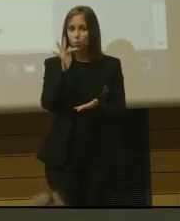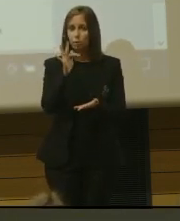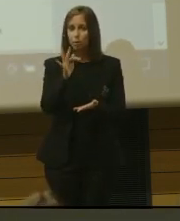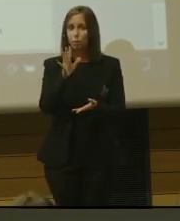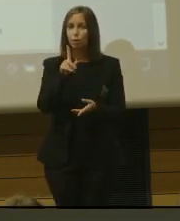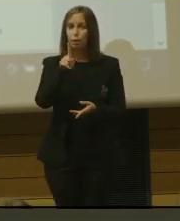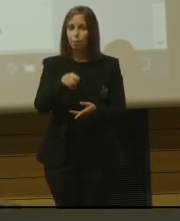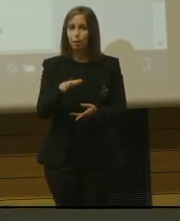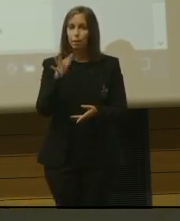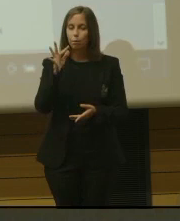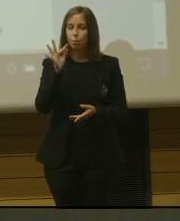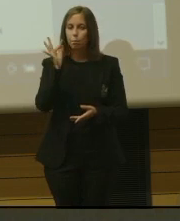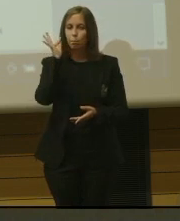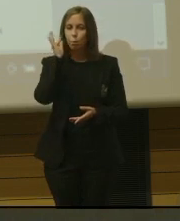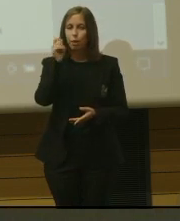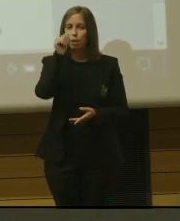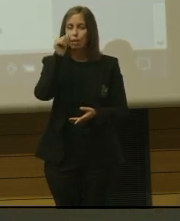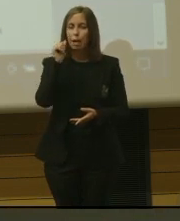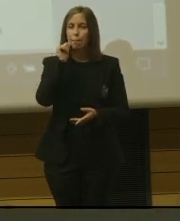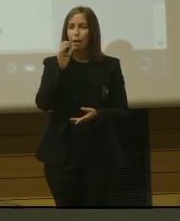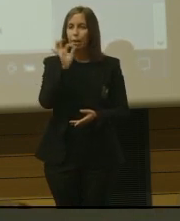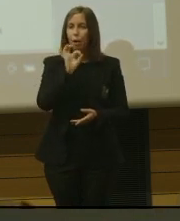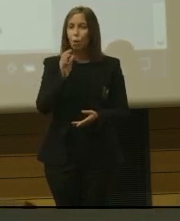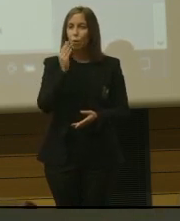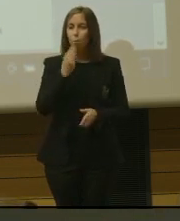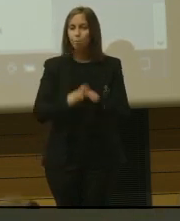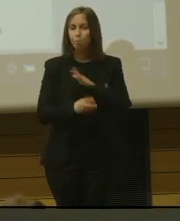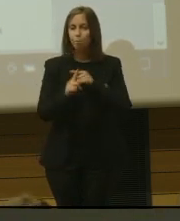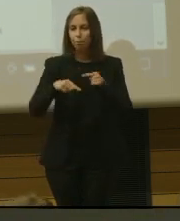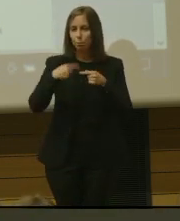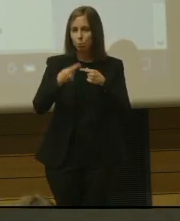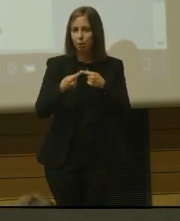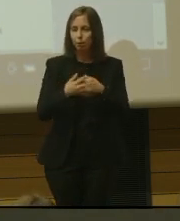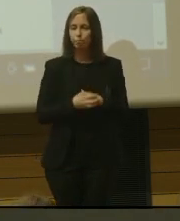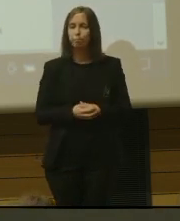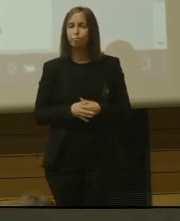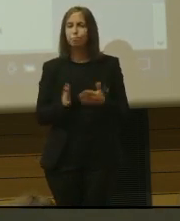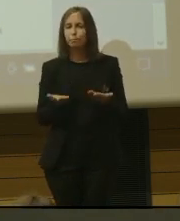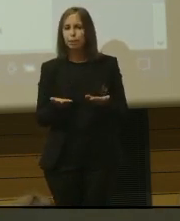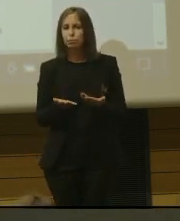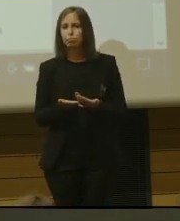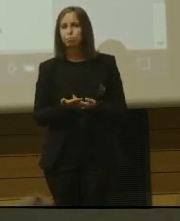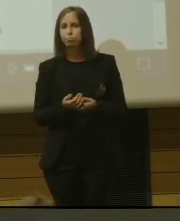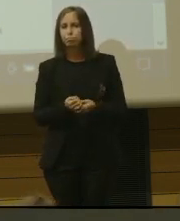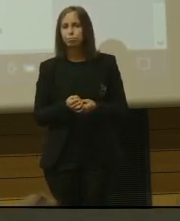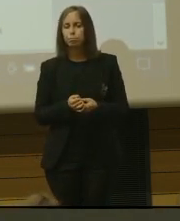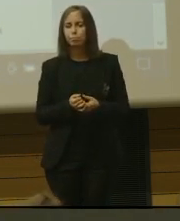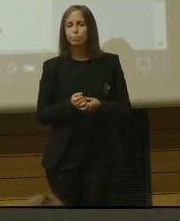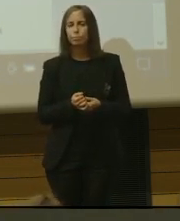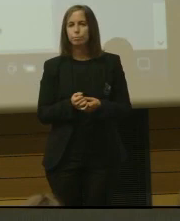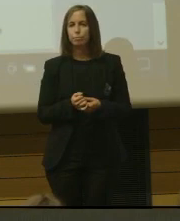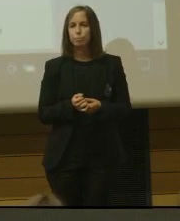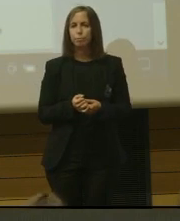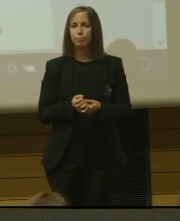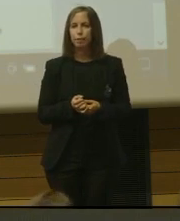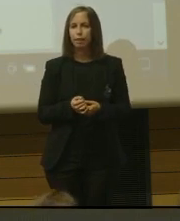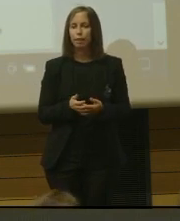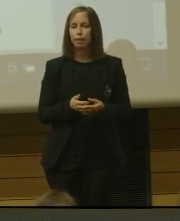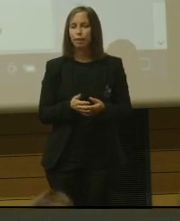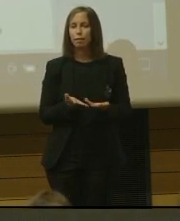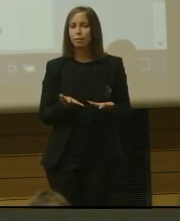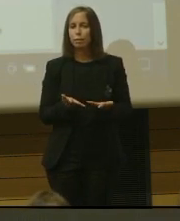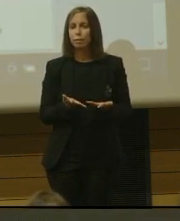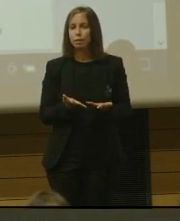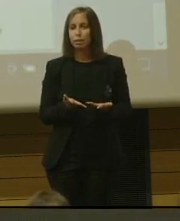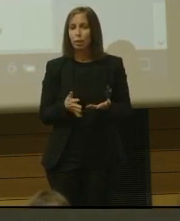las mujeres embarazadas en periodo posparto, ¿no? Sí que es cierto que yo creo que es importante, creo que algo se comentó hoy también, que no es simplemente pues,